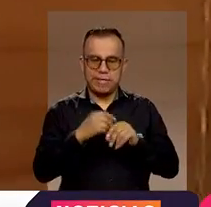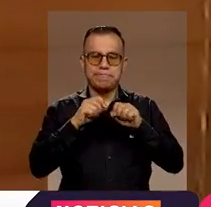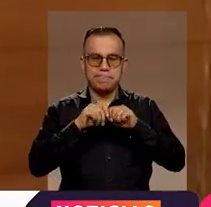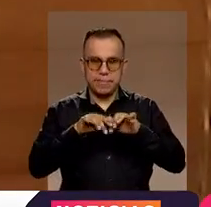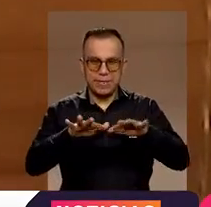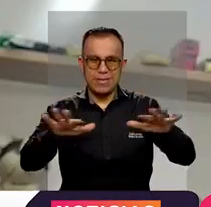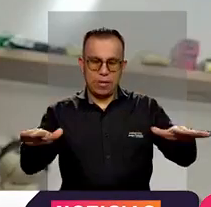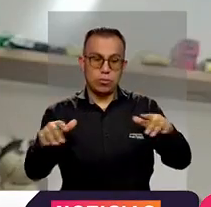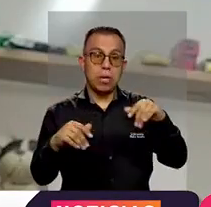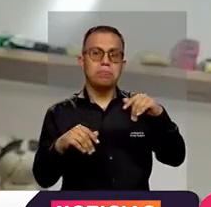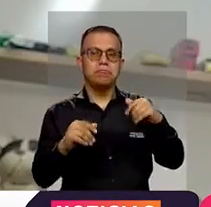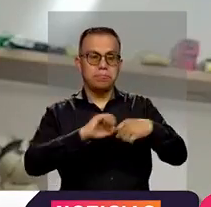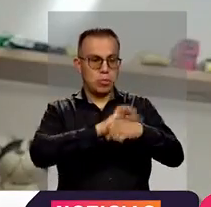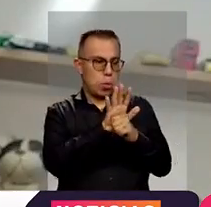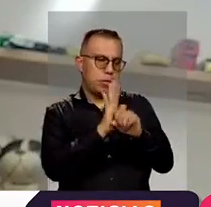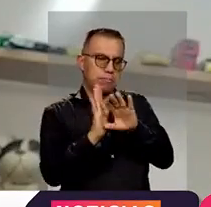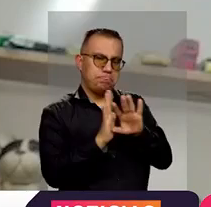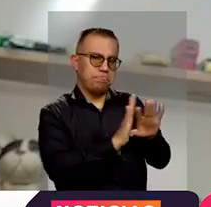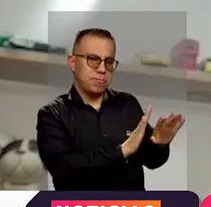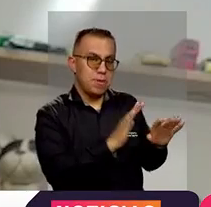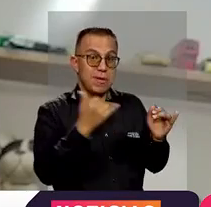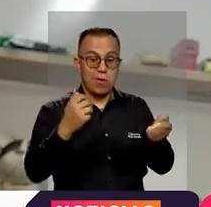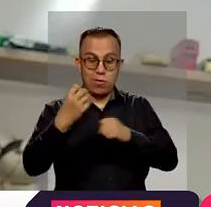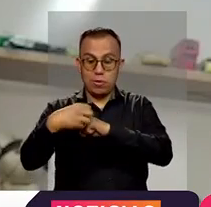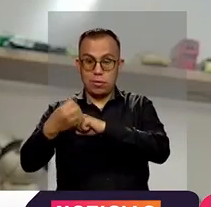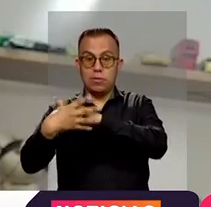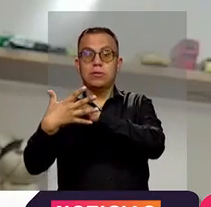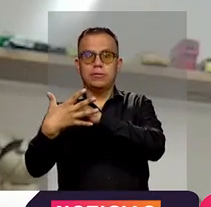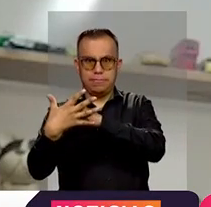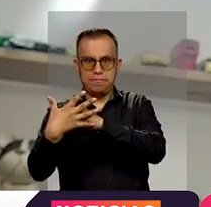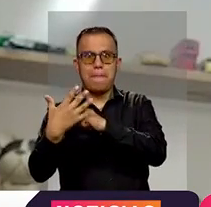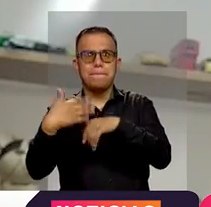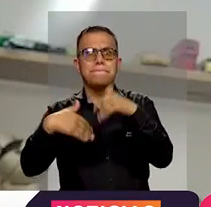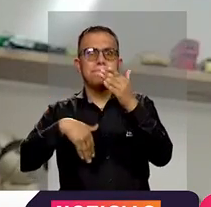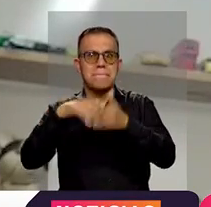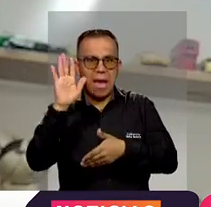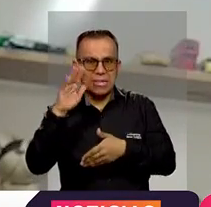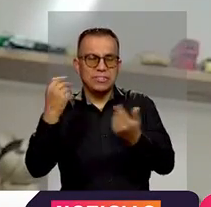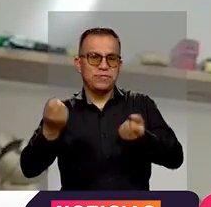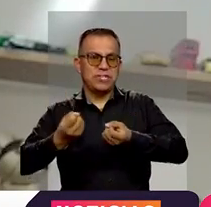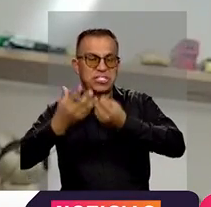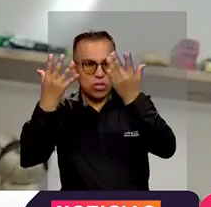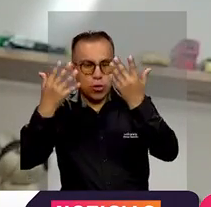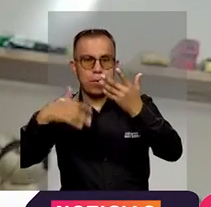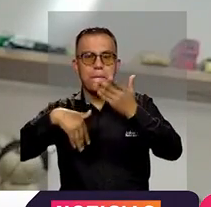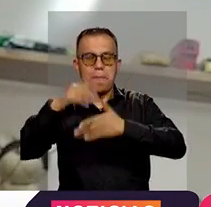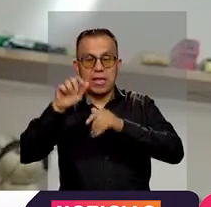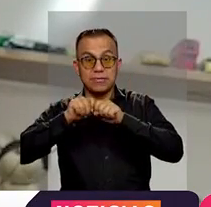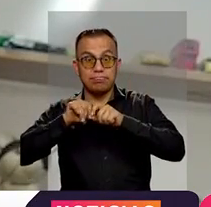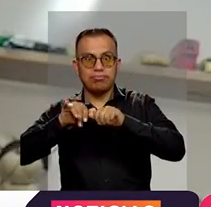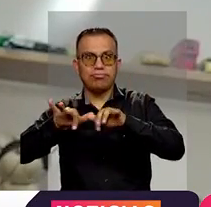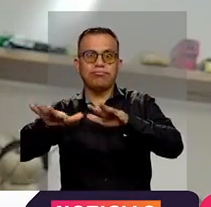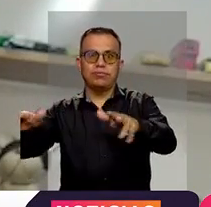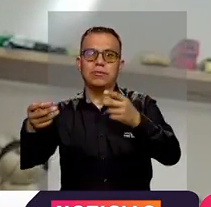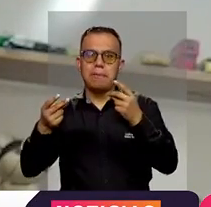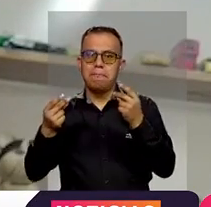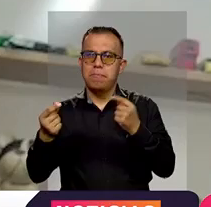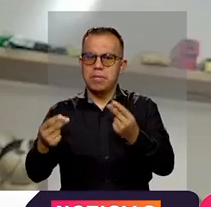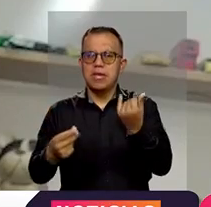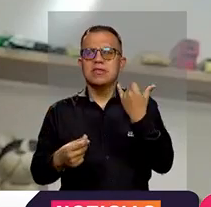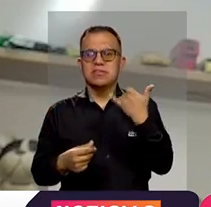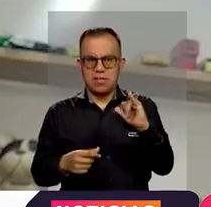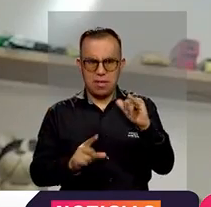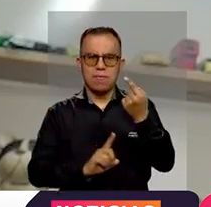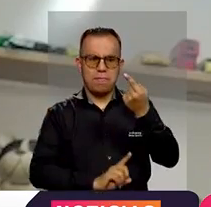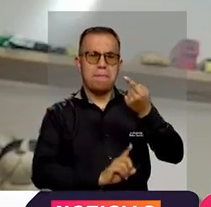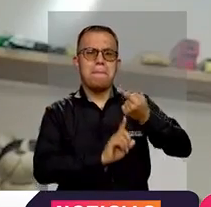variante dominante. Esta variante es más transmisible, es más infecciosa. Sin embargo, muy seguramente ya venía circulando hace